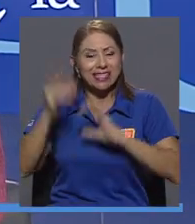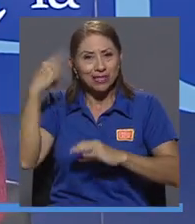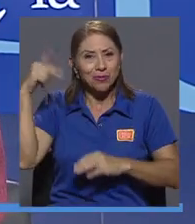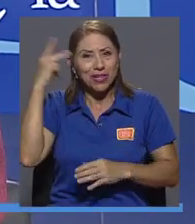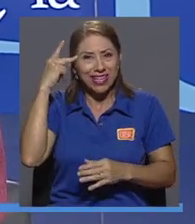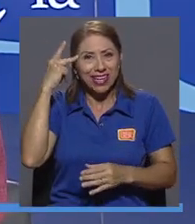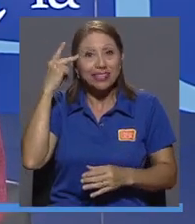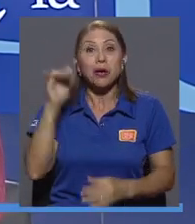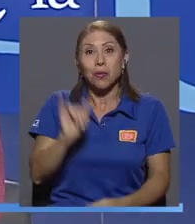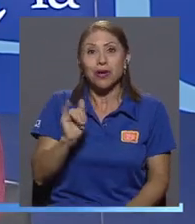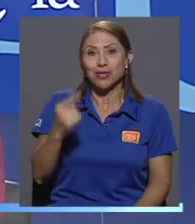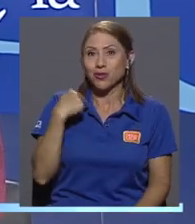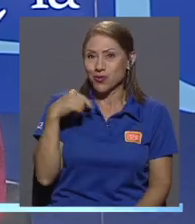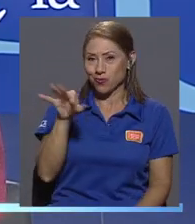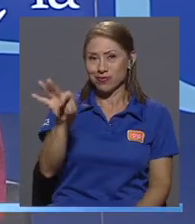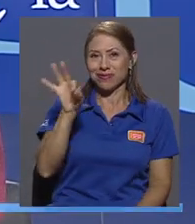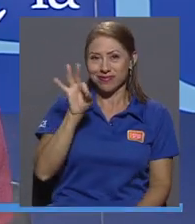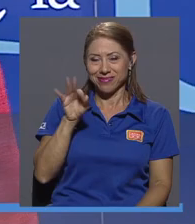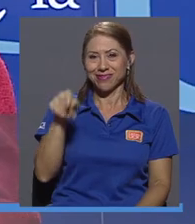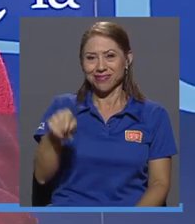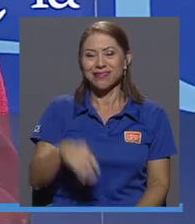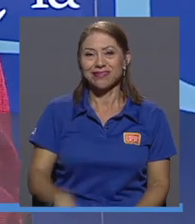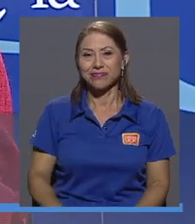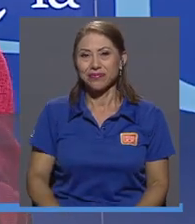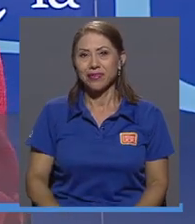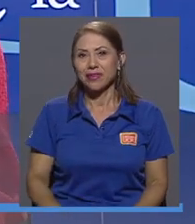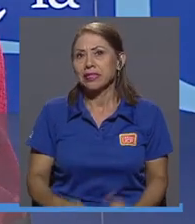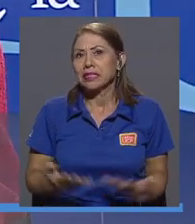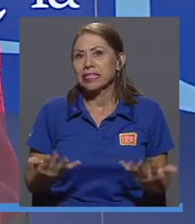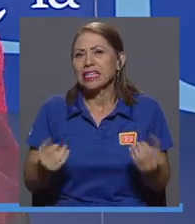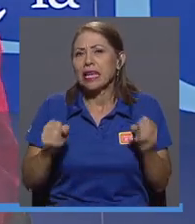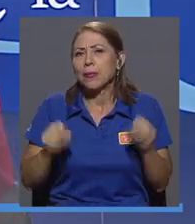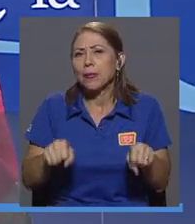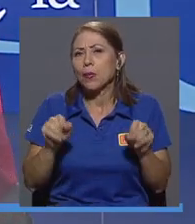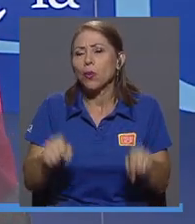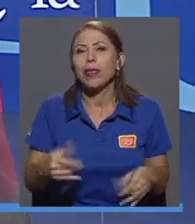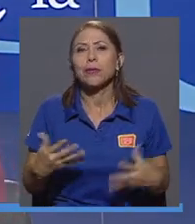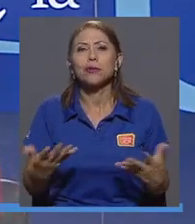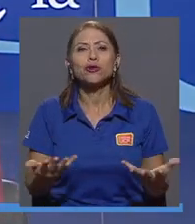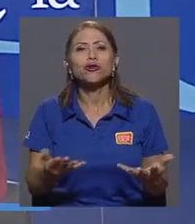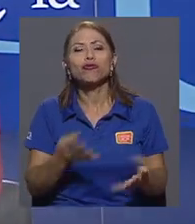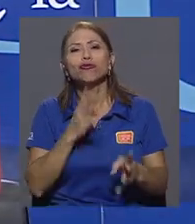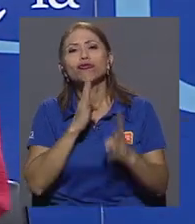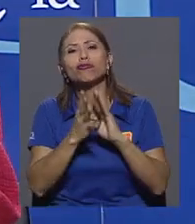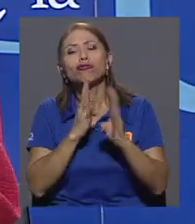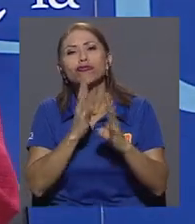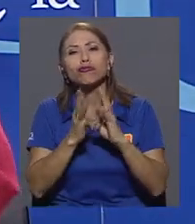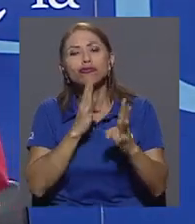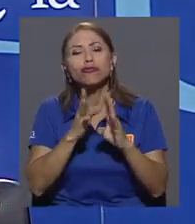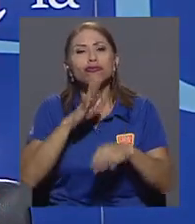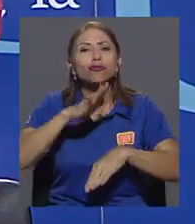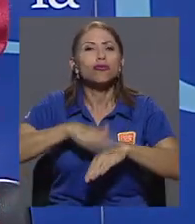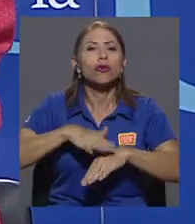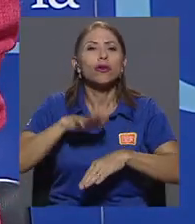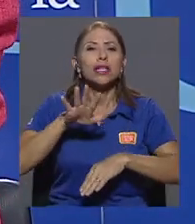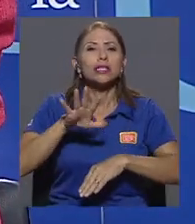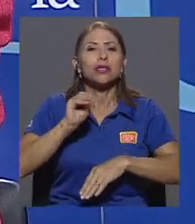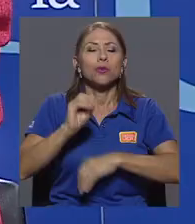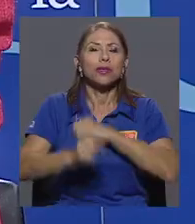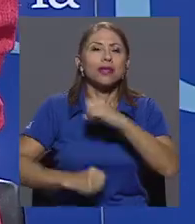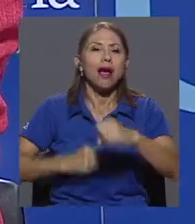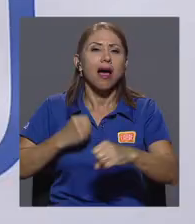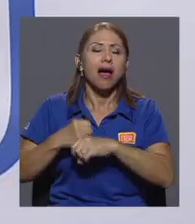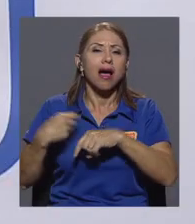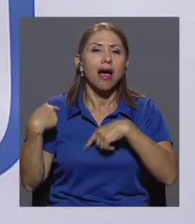a que conversamos acá que podemos rescatar así de manera que ineludible de estos 50 años de